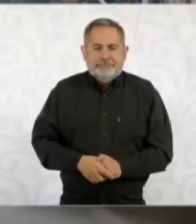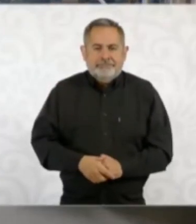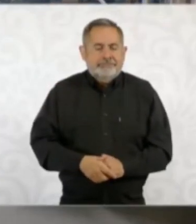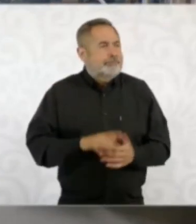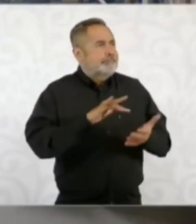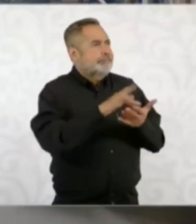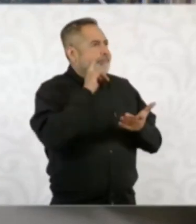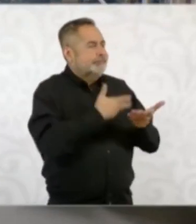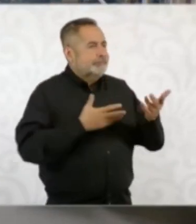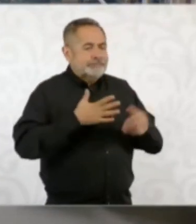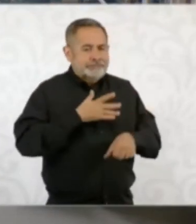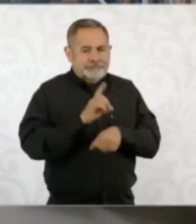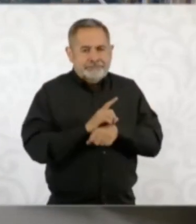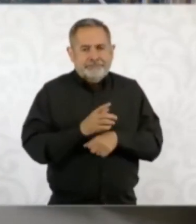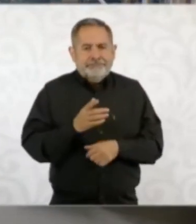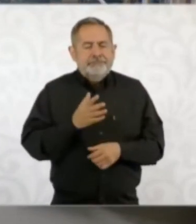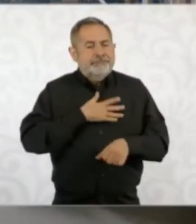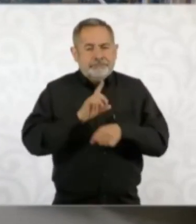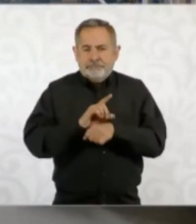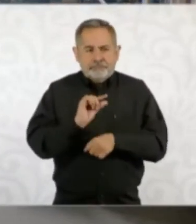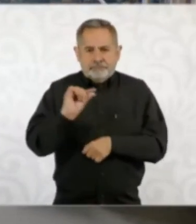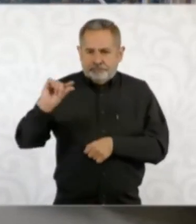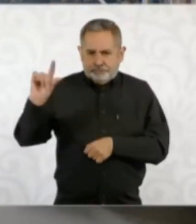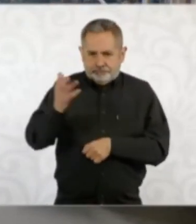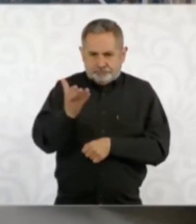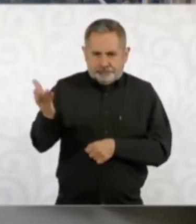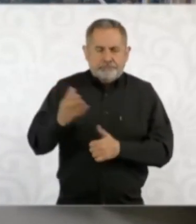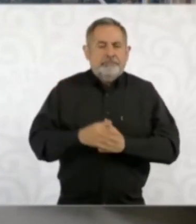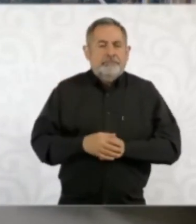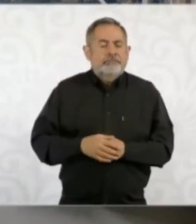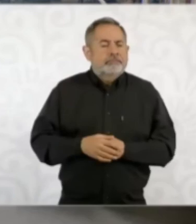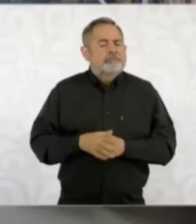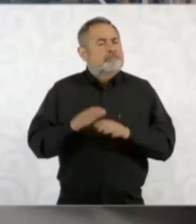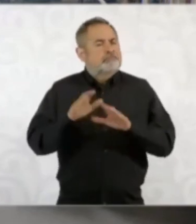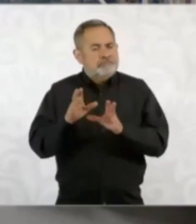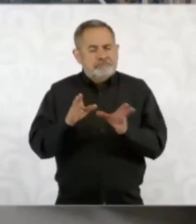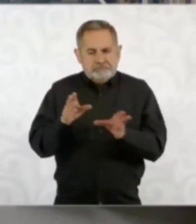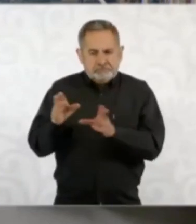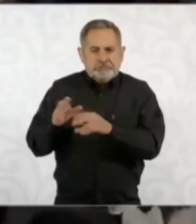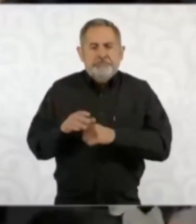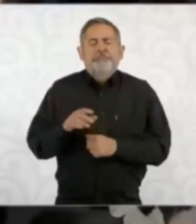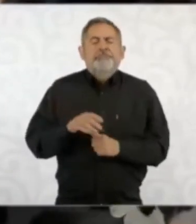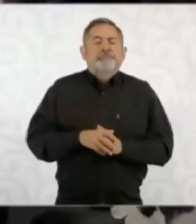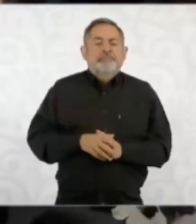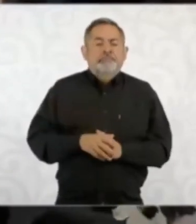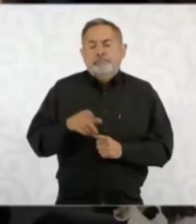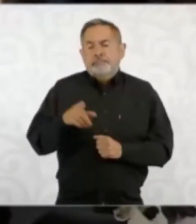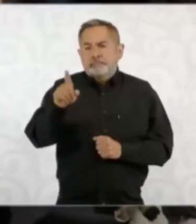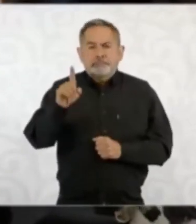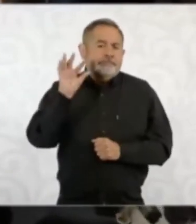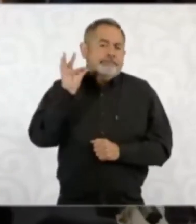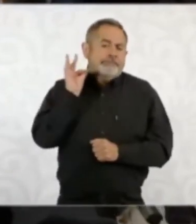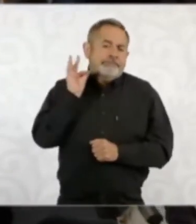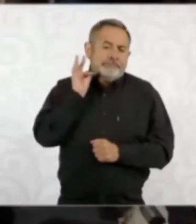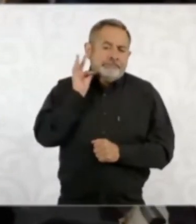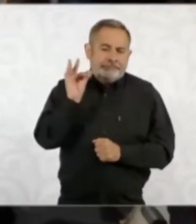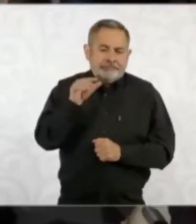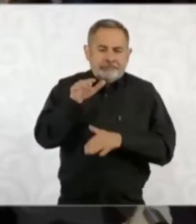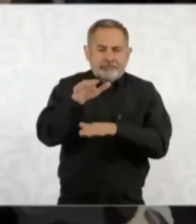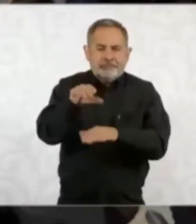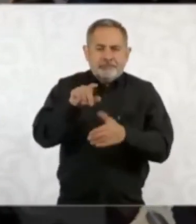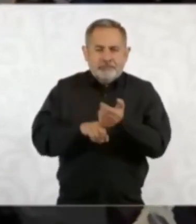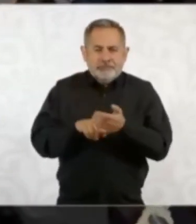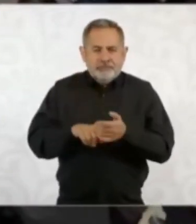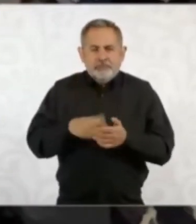Gracias, presidenta. Buenos días. Buenos días a los funcionarios. Al margen de lo que nos pueda informar la Fiscalía General de la República sobre el caso